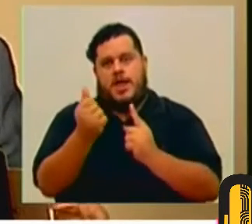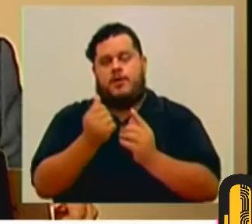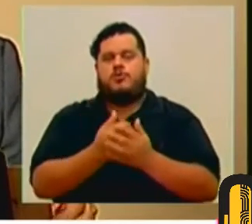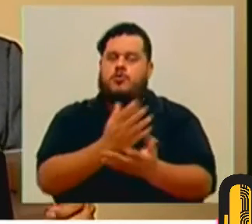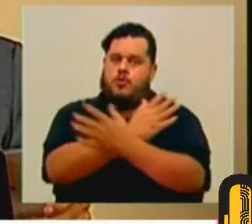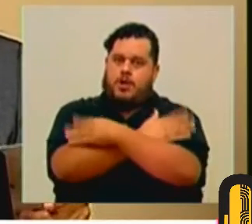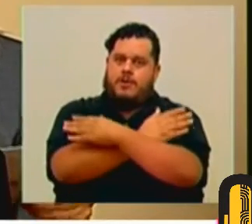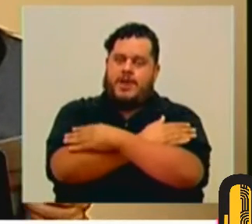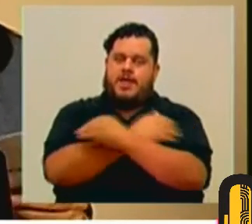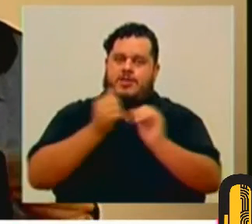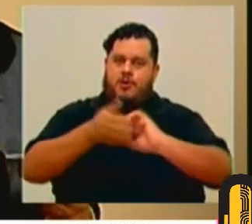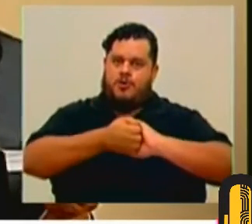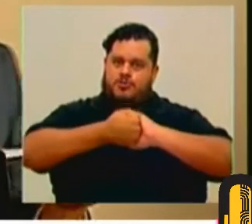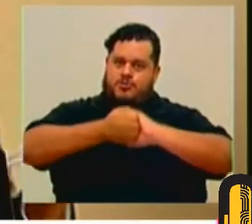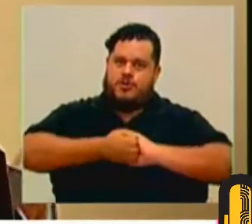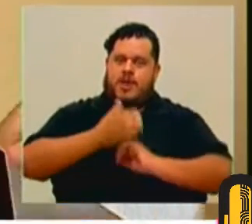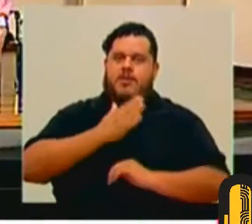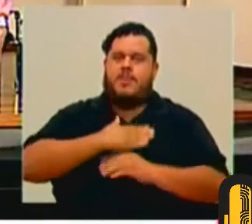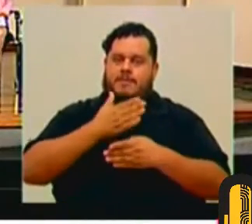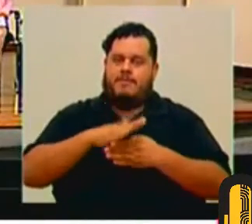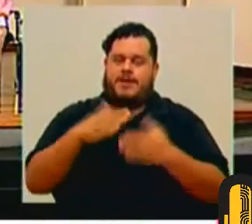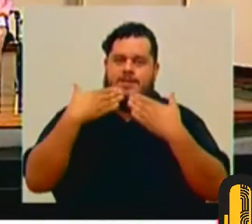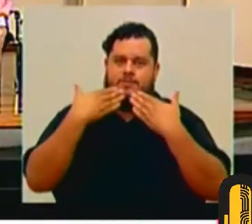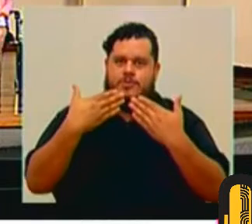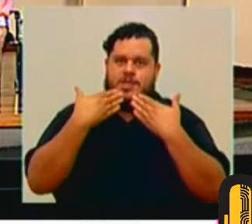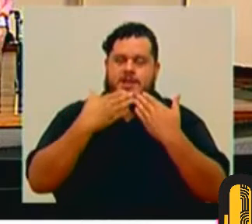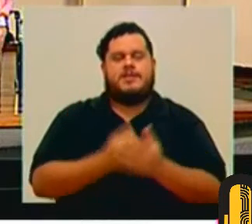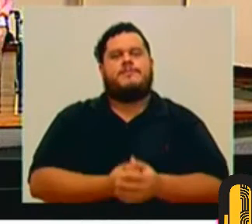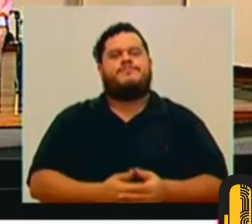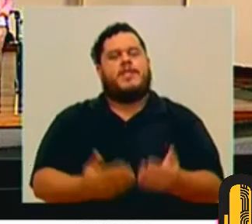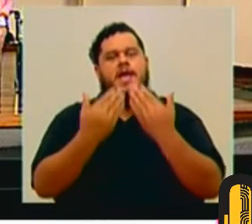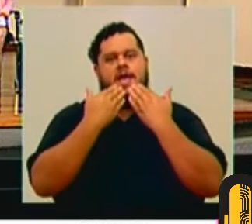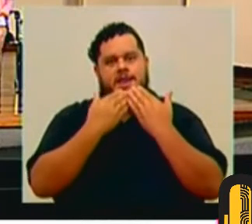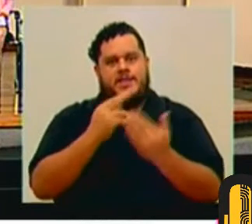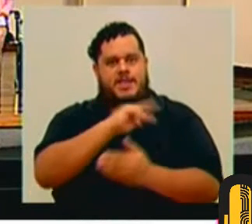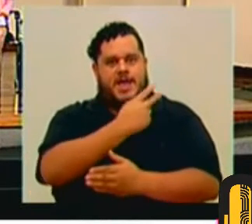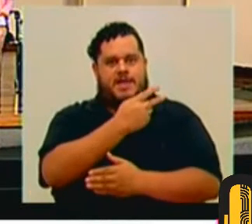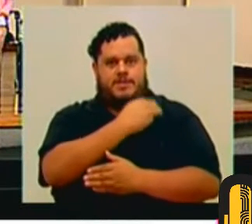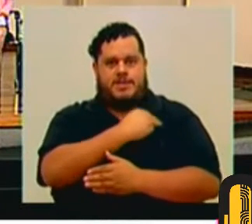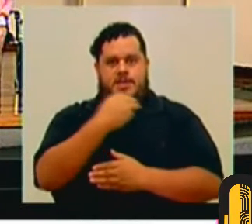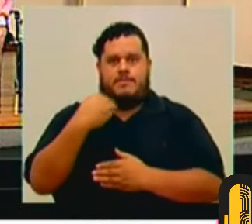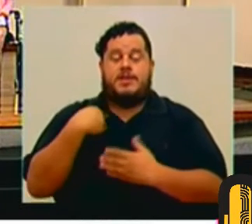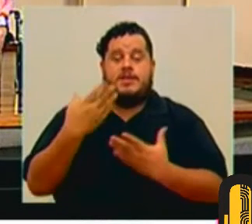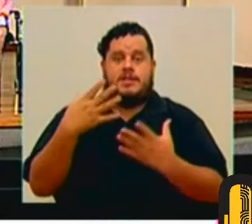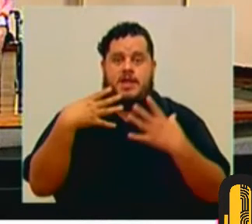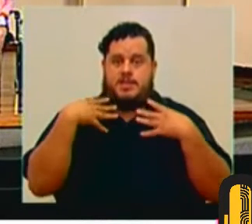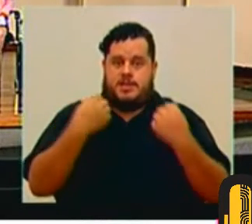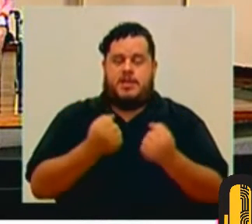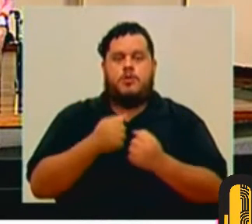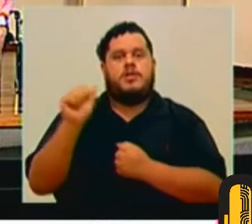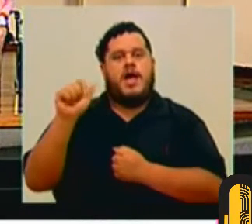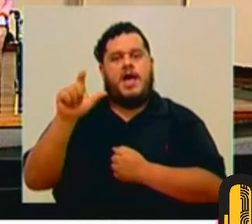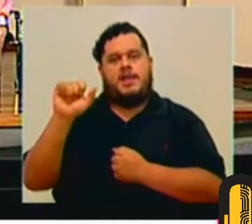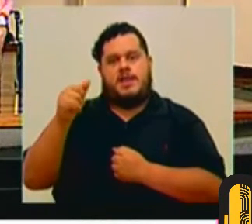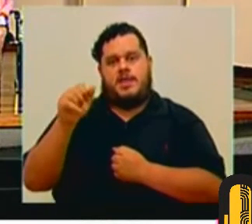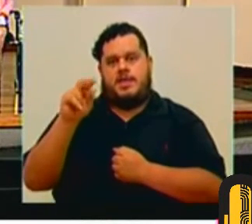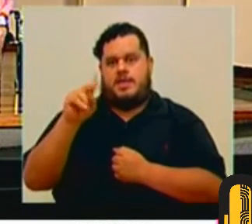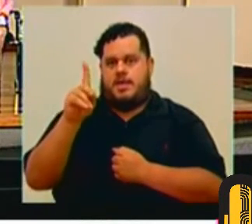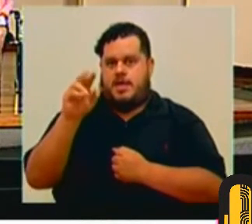solidario de mi parte. Muchísimas gracias. Muchas gracias a la viceministra de Salud, la doctora Alejandra Acuña.